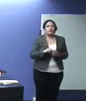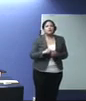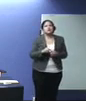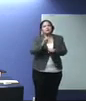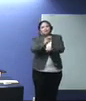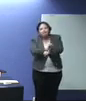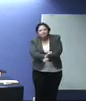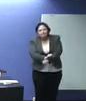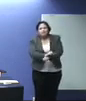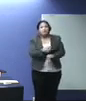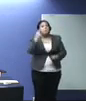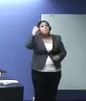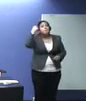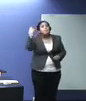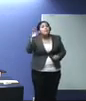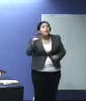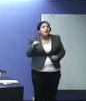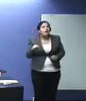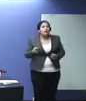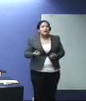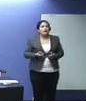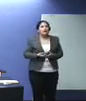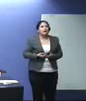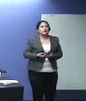no, digamos que no